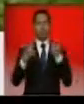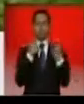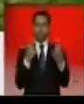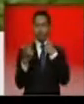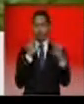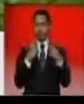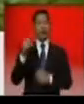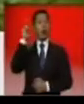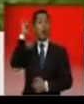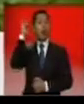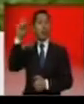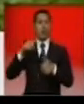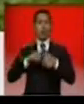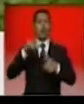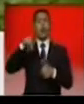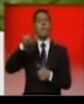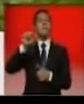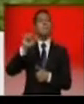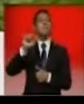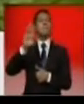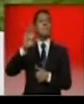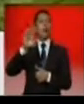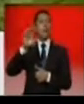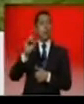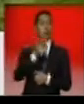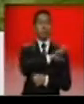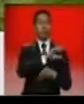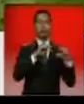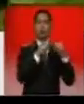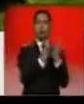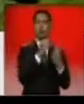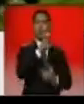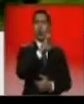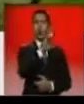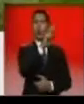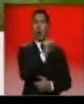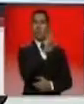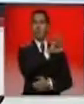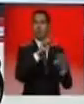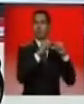Beltrán, comandante de la segunda guerrilla más importante en el país cafetero.